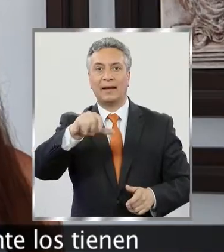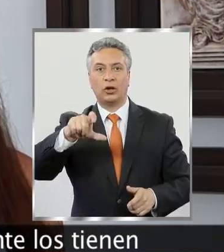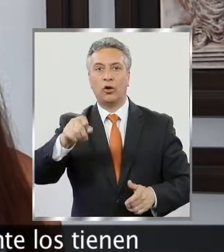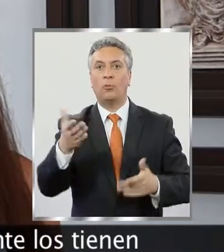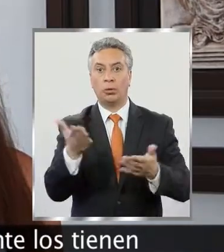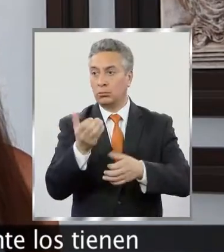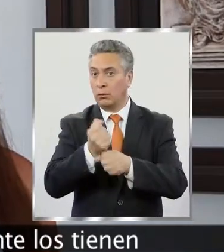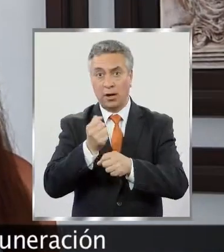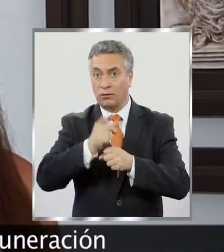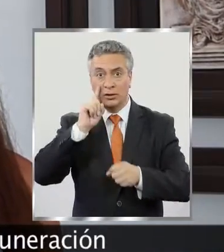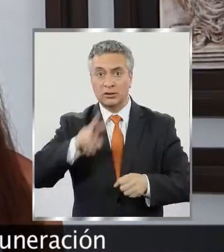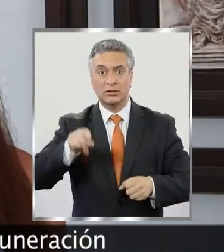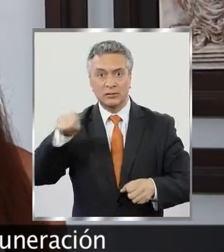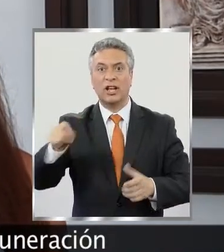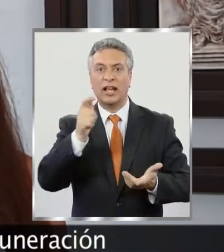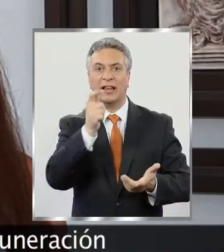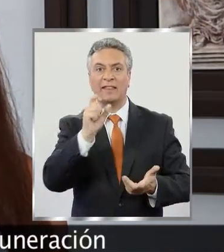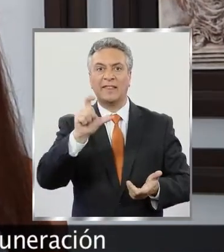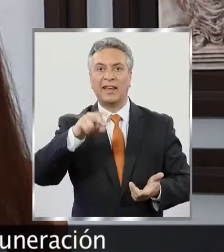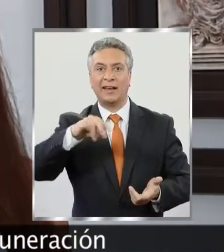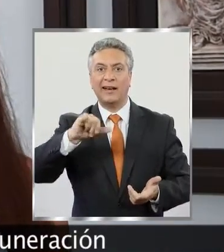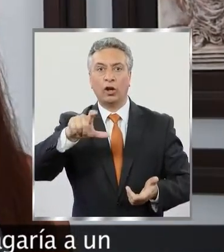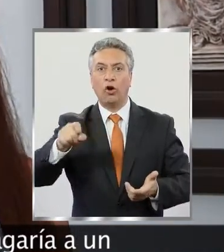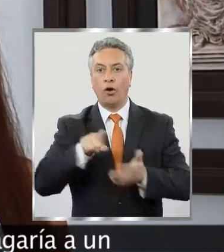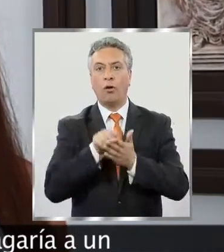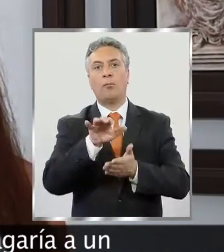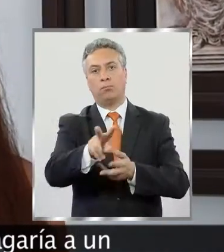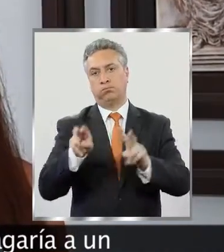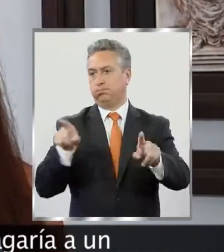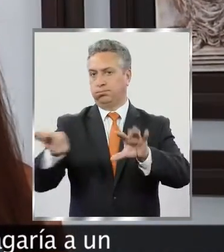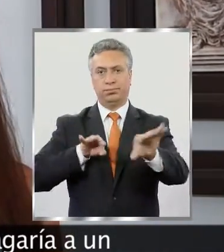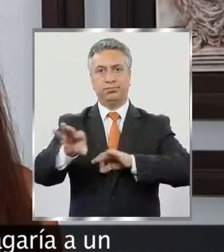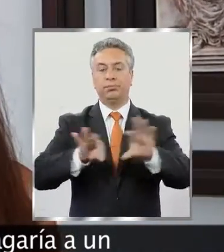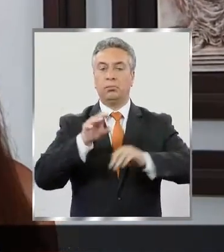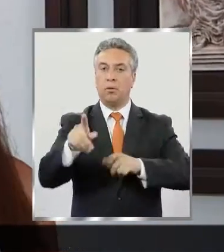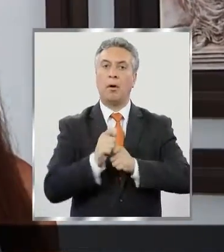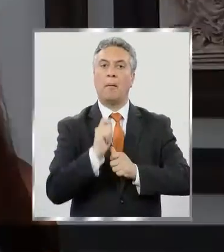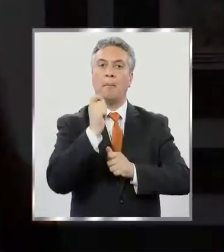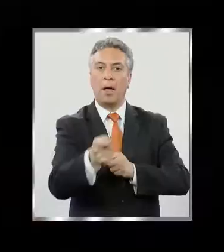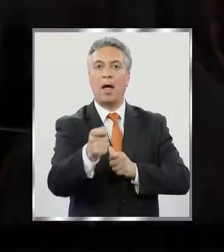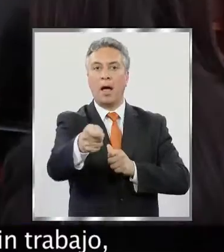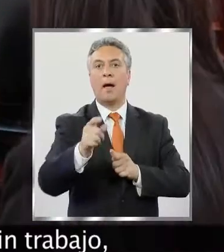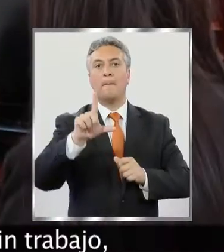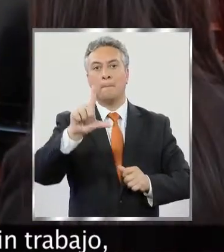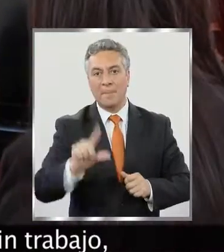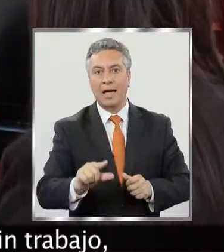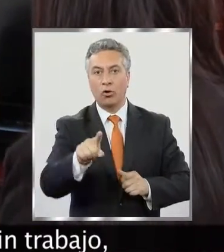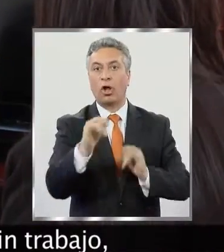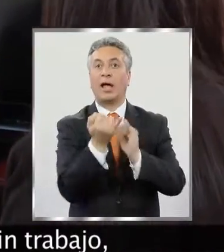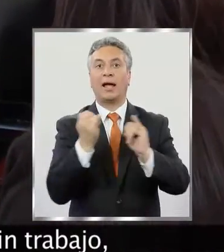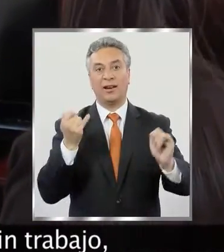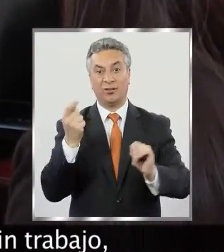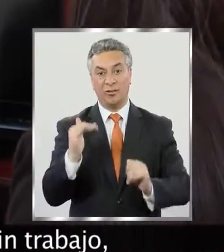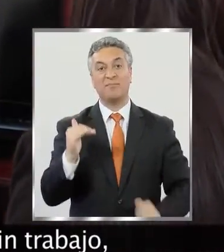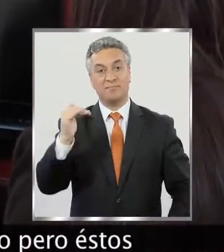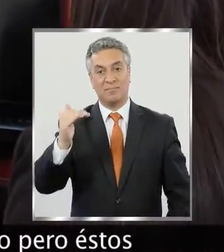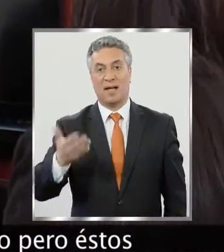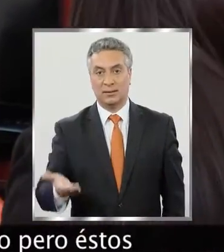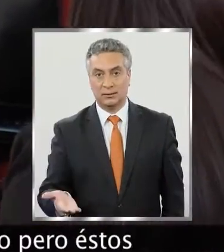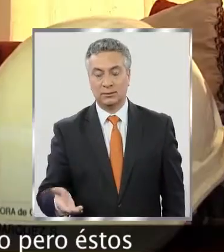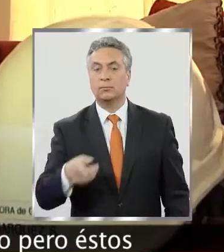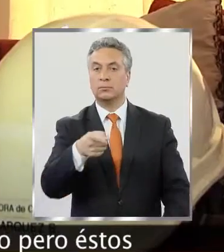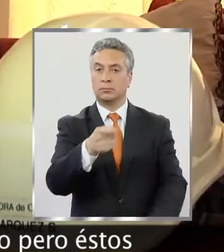trabajo porque actualmente los tienen los técnicos y por una remuneración más baja de lo que se le pagaría a un ingeniero. Llevan cerca de 6 meses sin